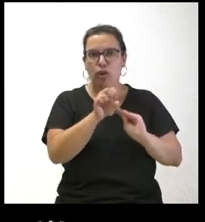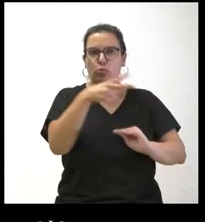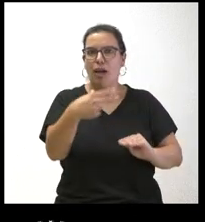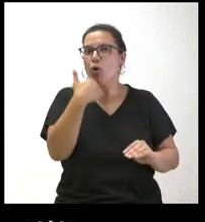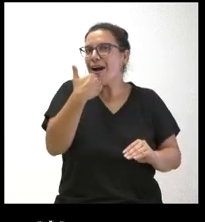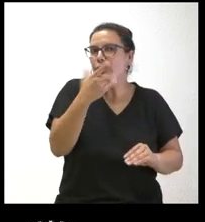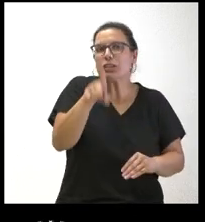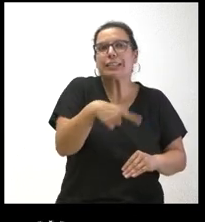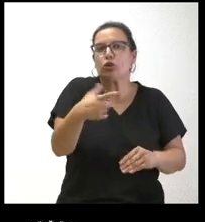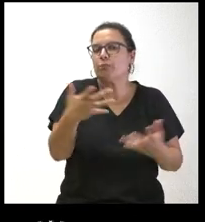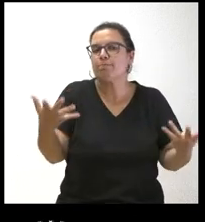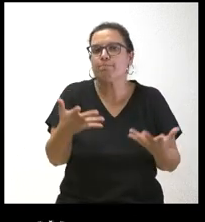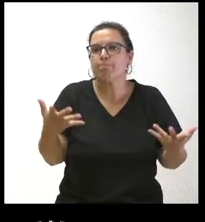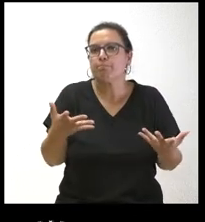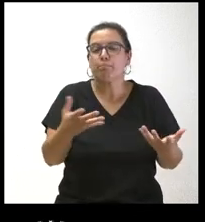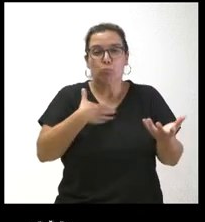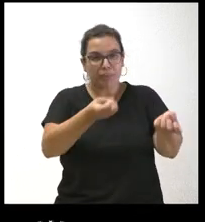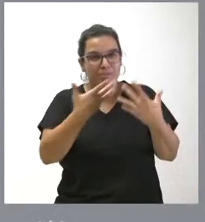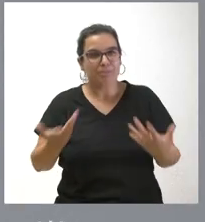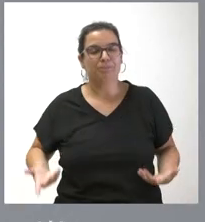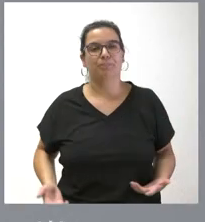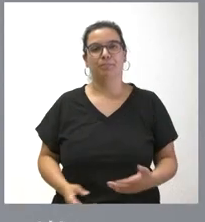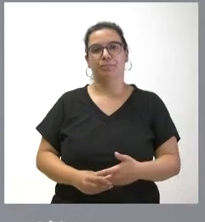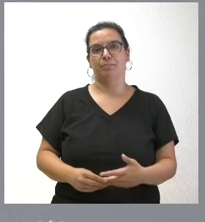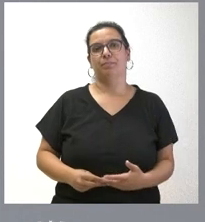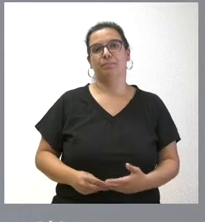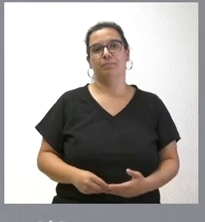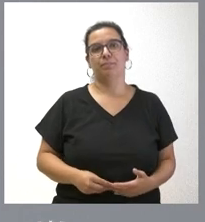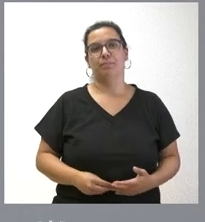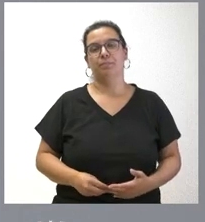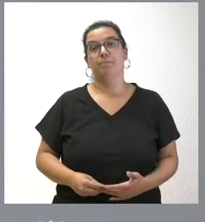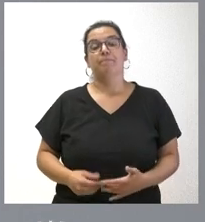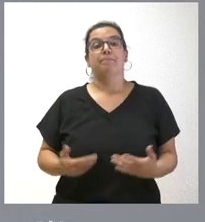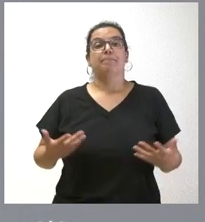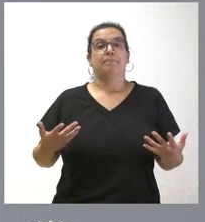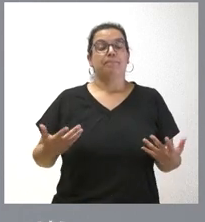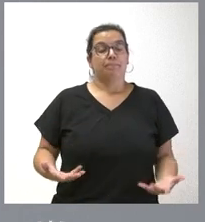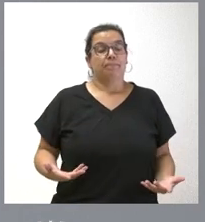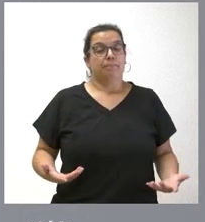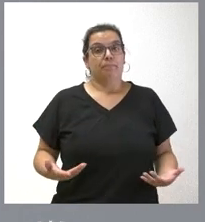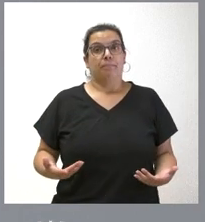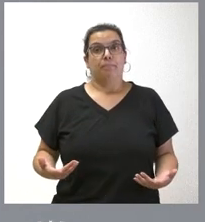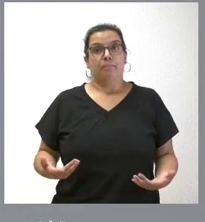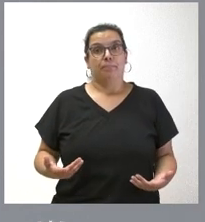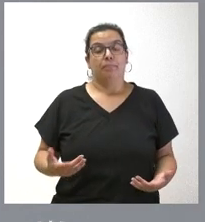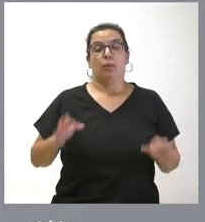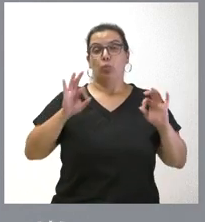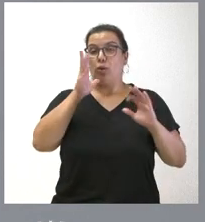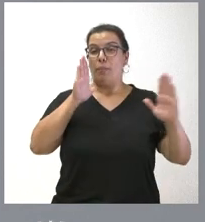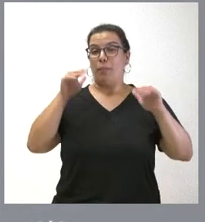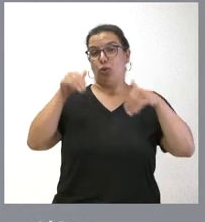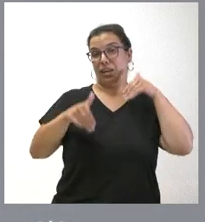de lo que dice el estudio que nos puede decir pues va de momento electoral en el que